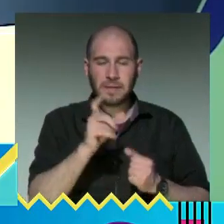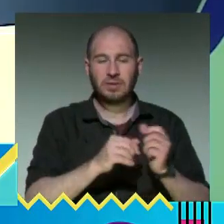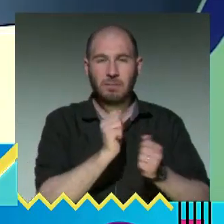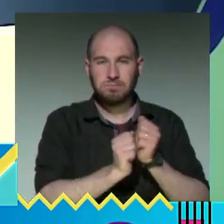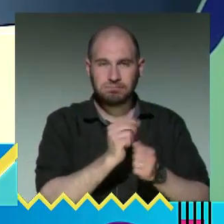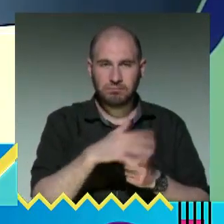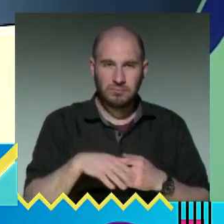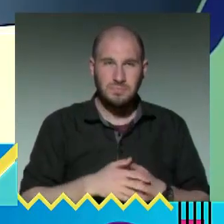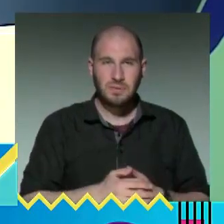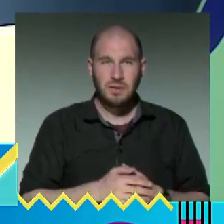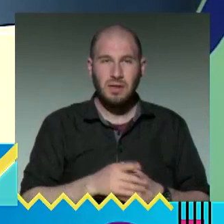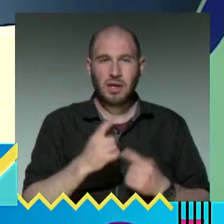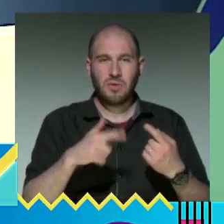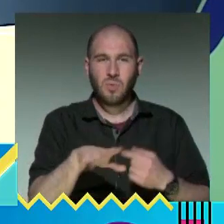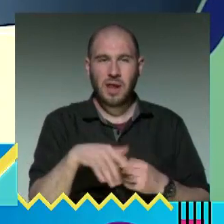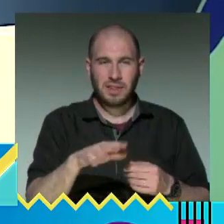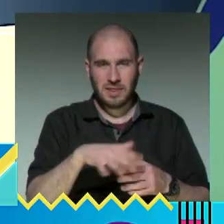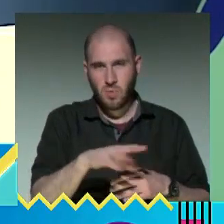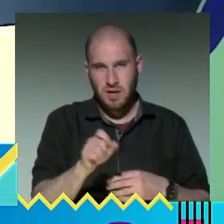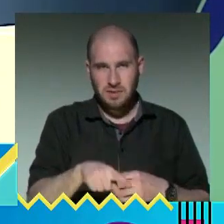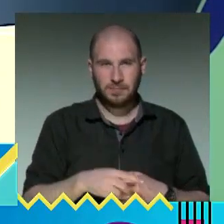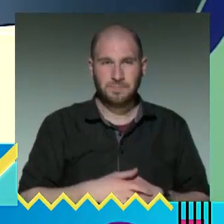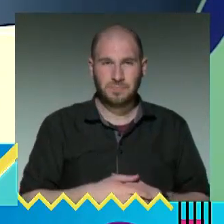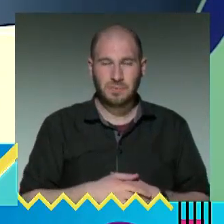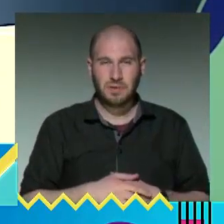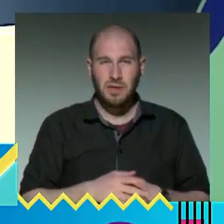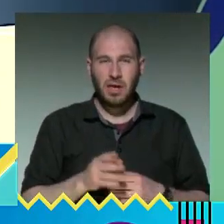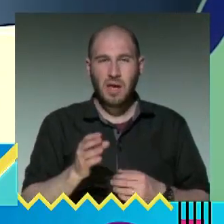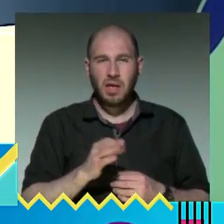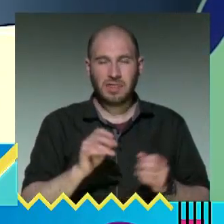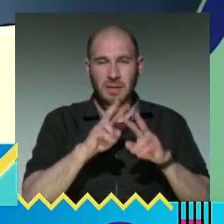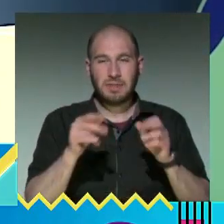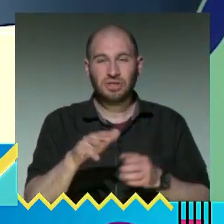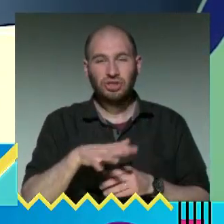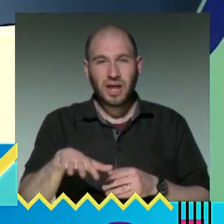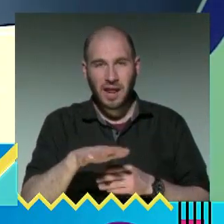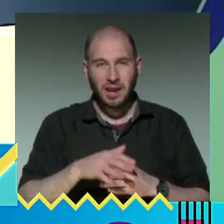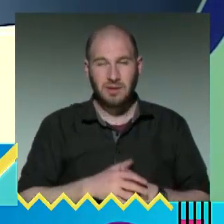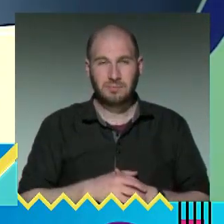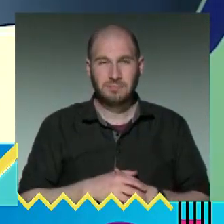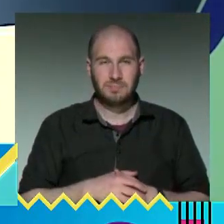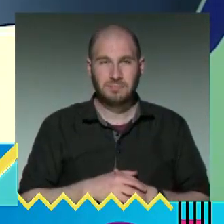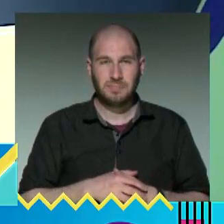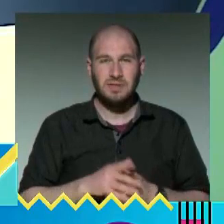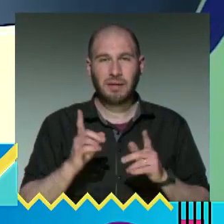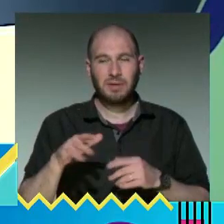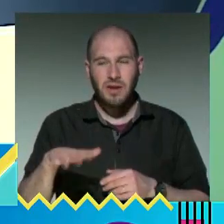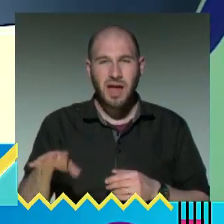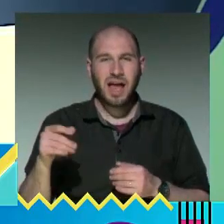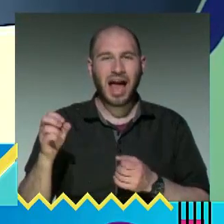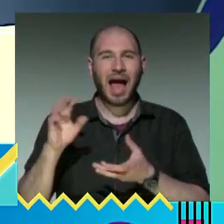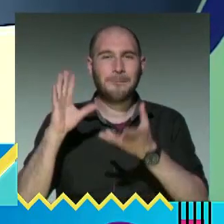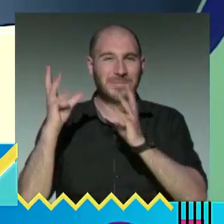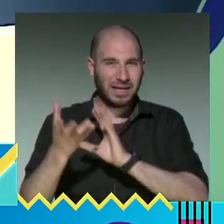están insertos, de los actores del territorio, una dimensión social y una dimensión